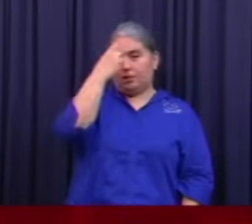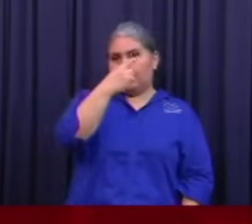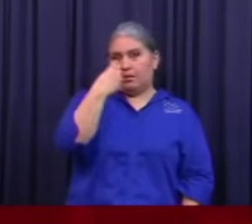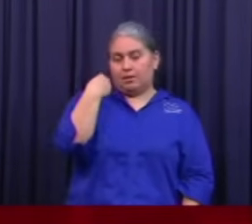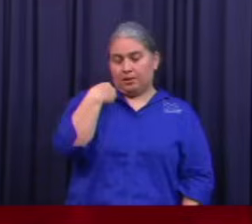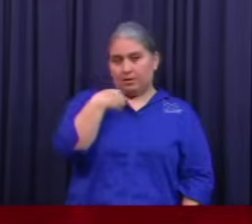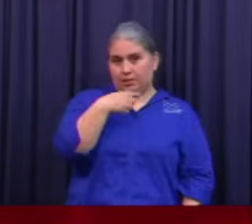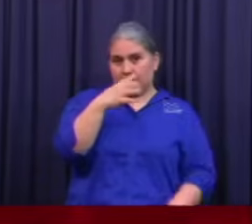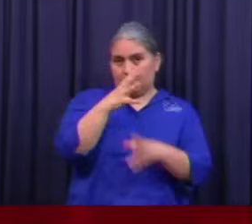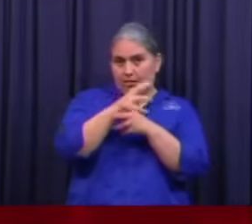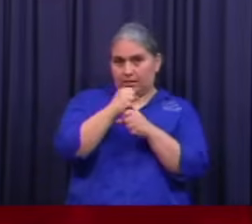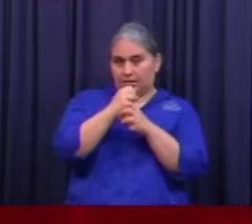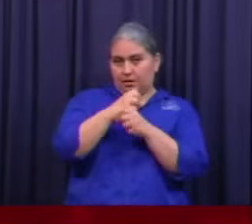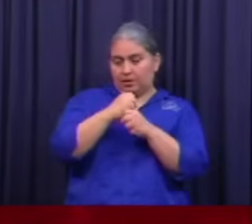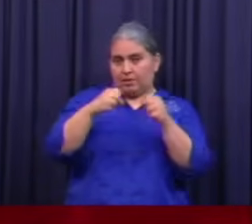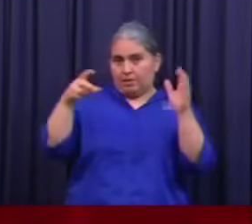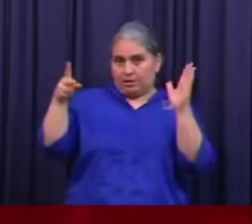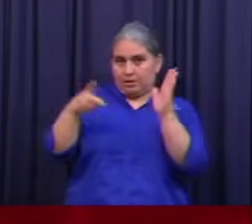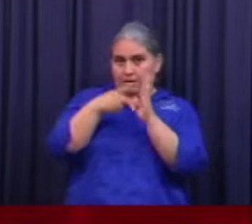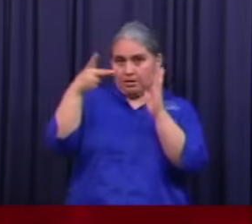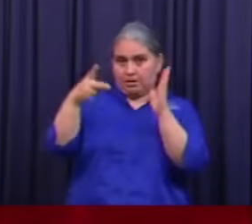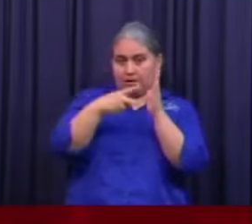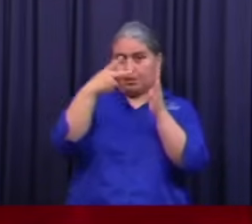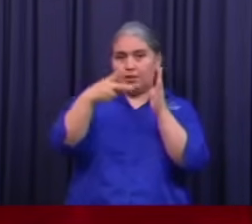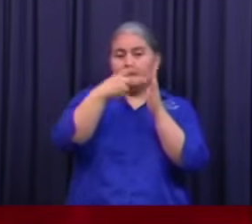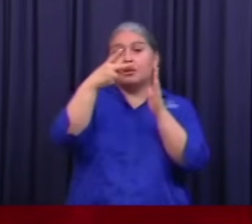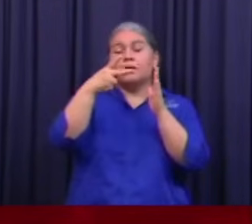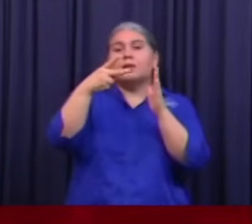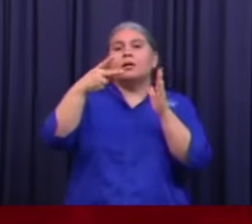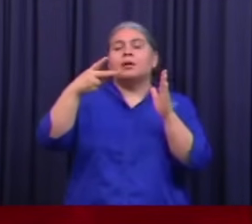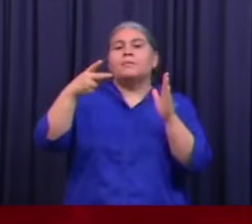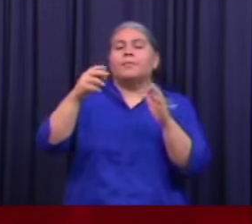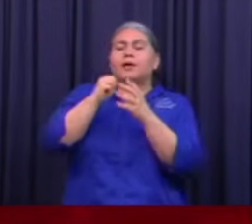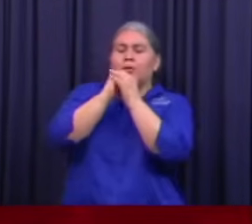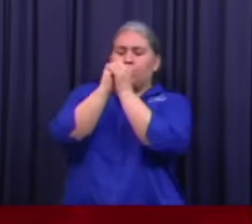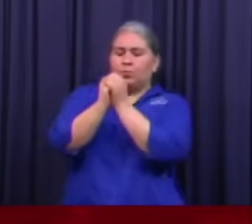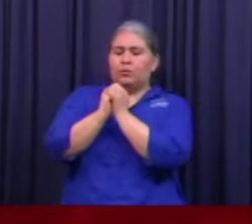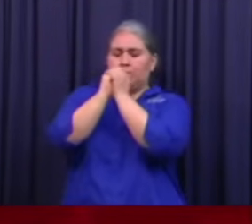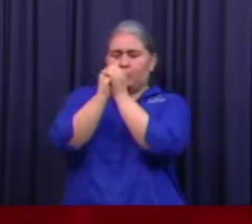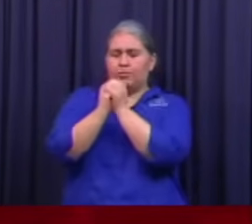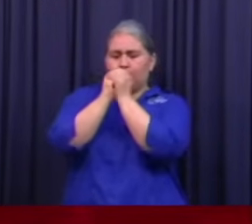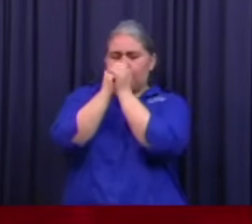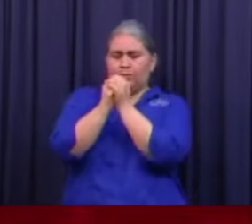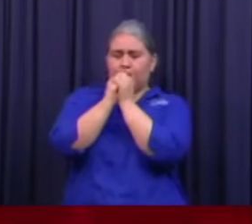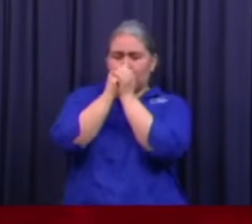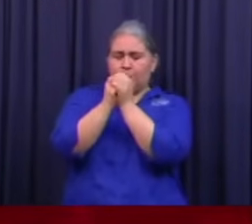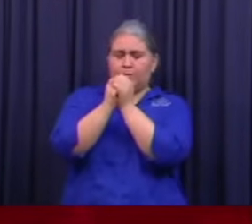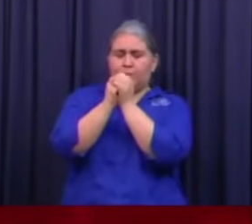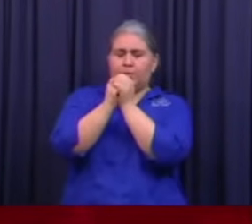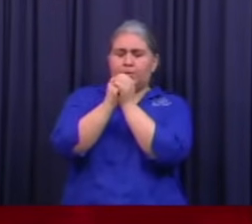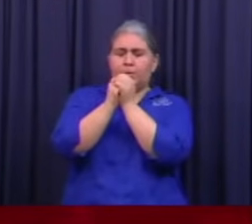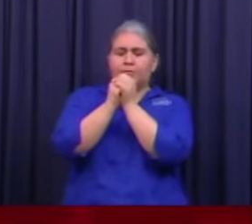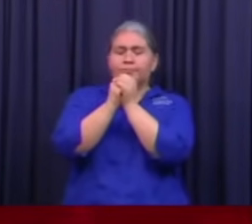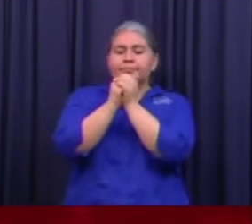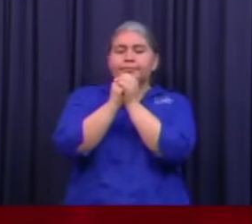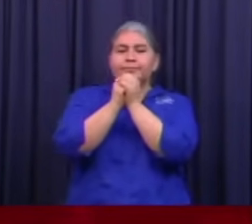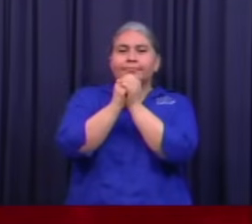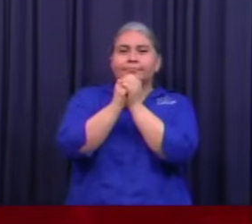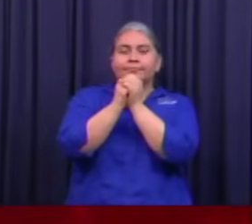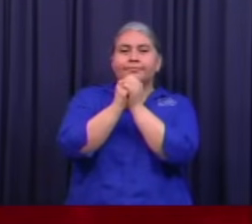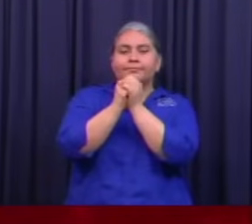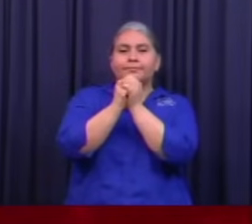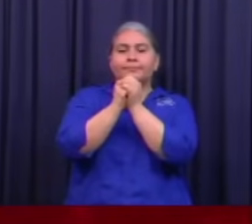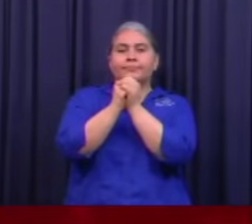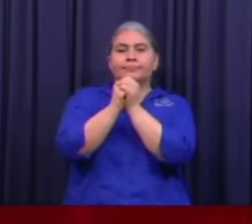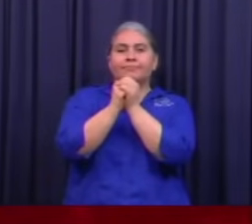ver empieza su oración el verso 5 tremenda bien bien eh una oración